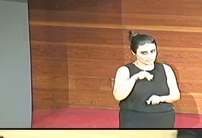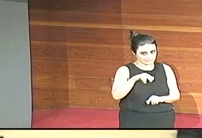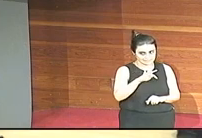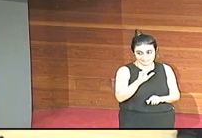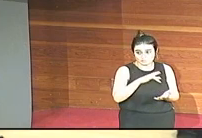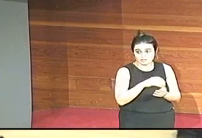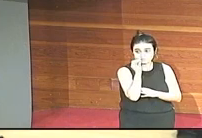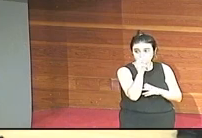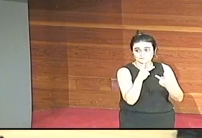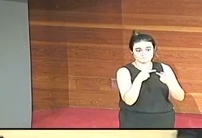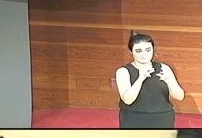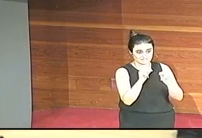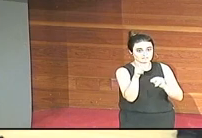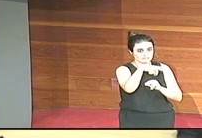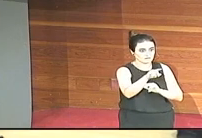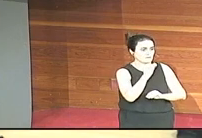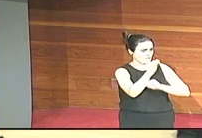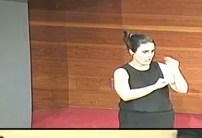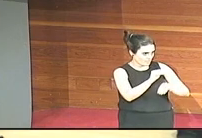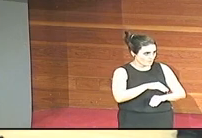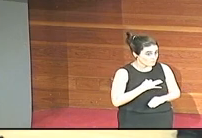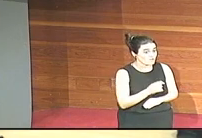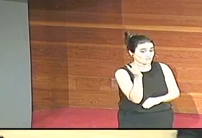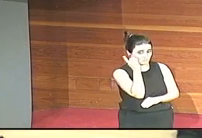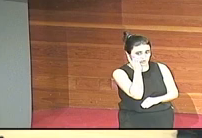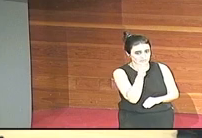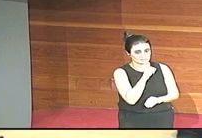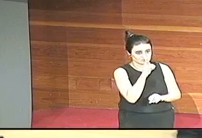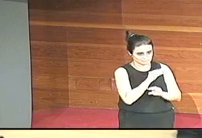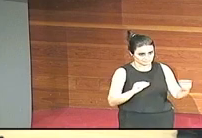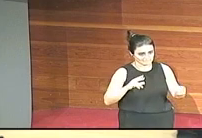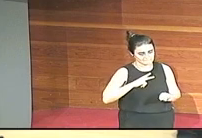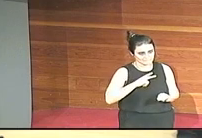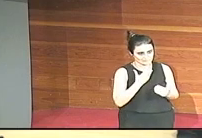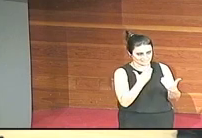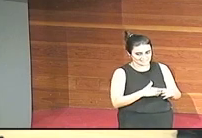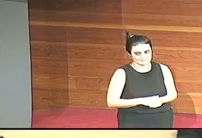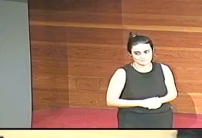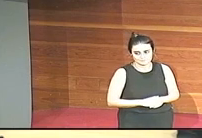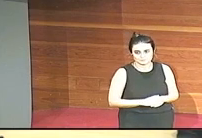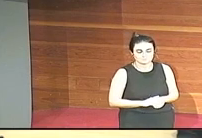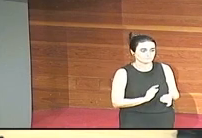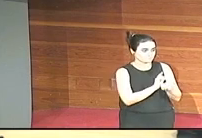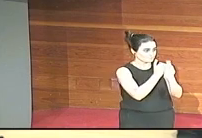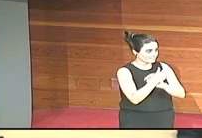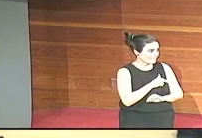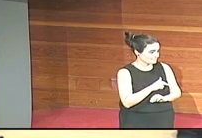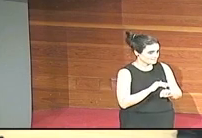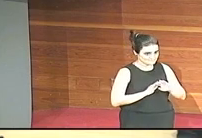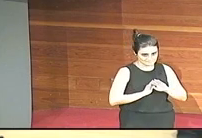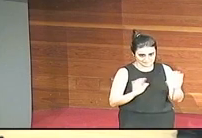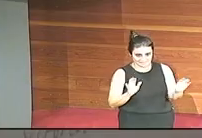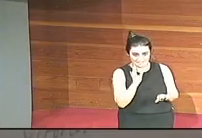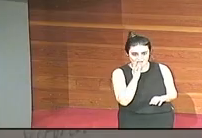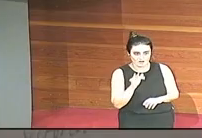que evite ccoo aunque era bati shanghua de la multitud saca el eco teléfono a que ustedes eskerrik asko con y sin más preámbulo preámbulos